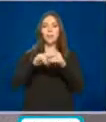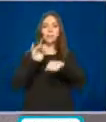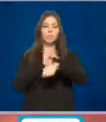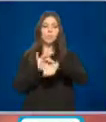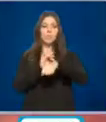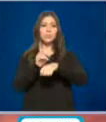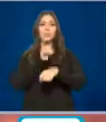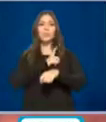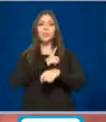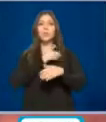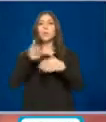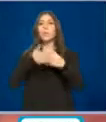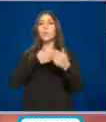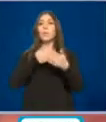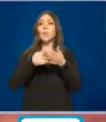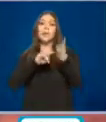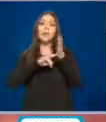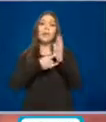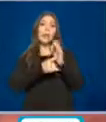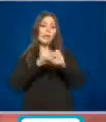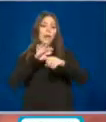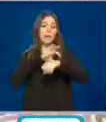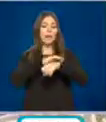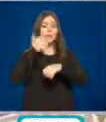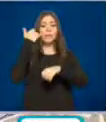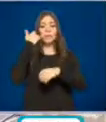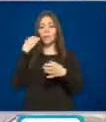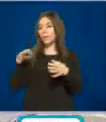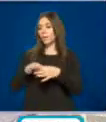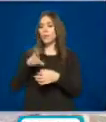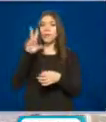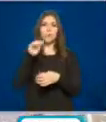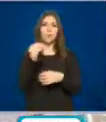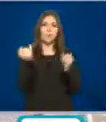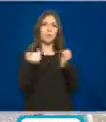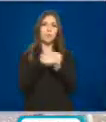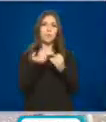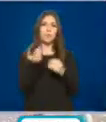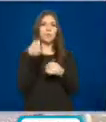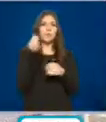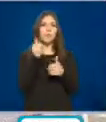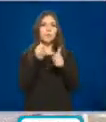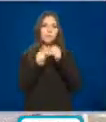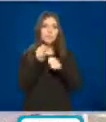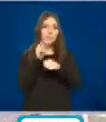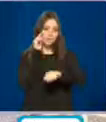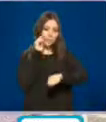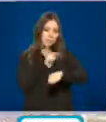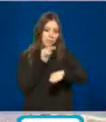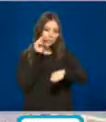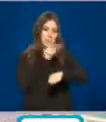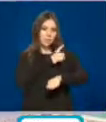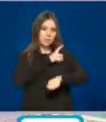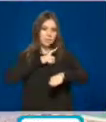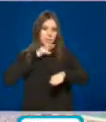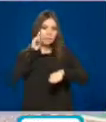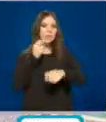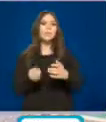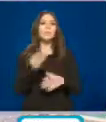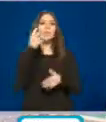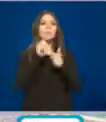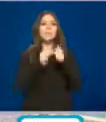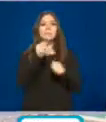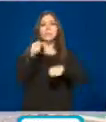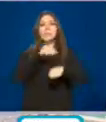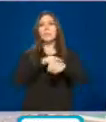solamente es el modelo del reloj y qué celular ya también estás viendo, sino que ¿cuántas le escriben ahí? Hay que checar cuántas le están